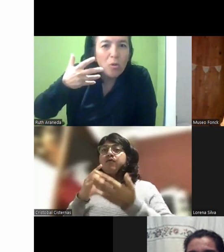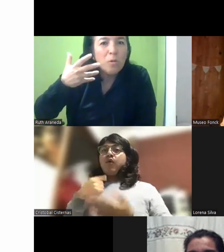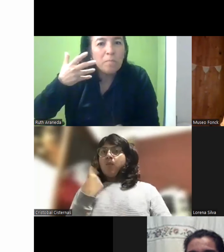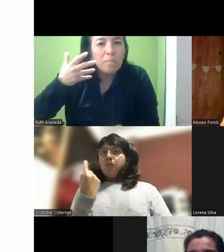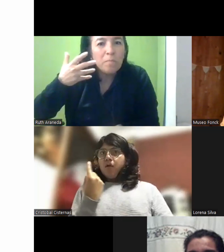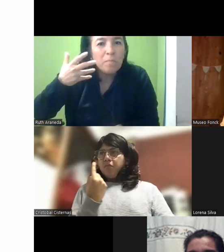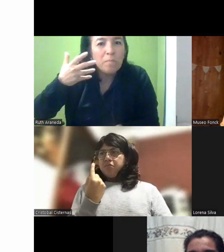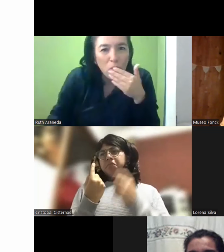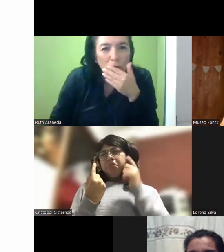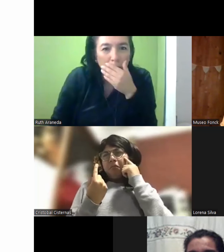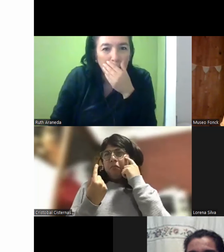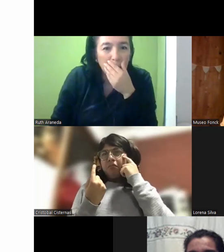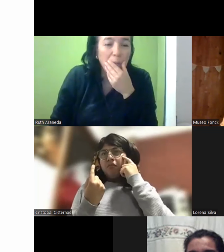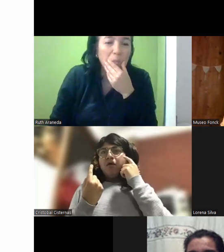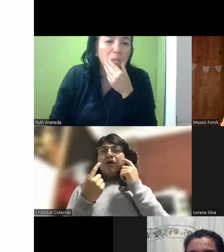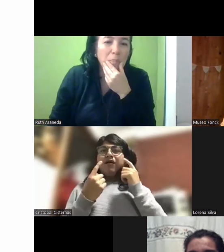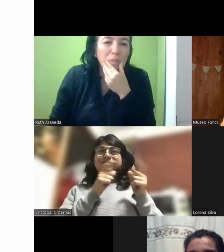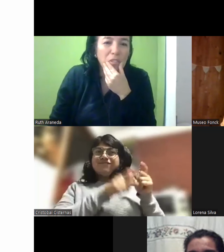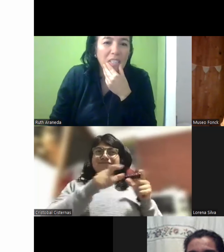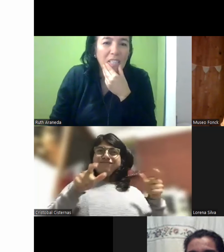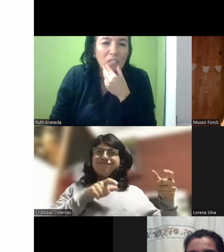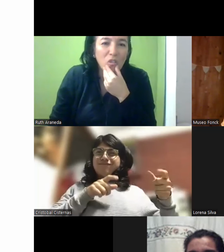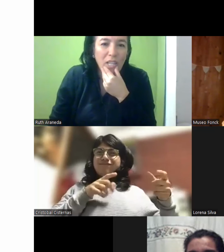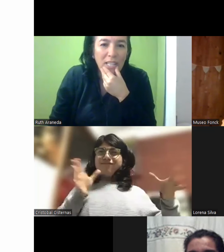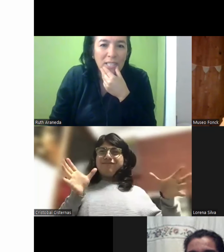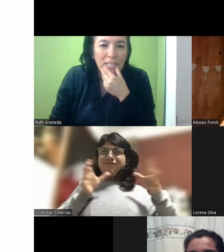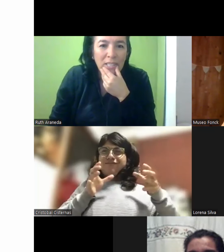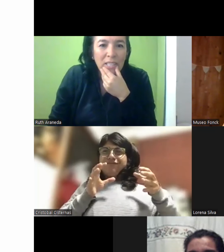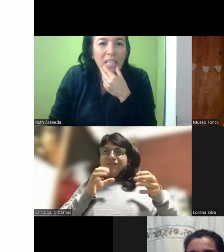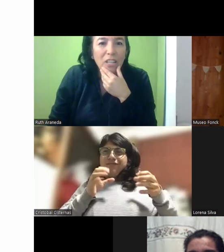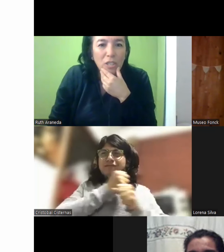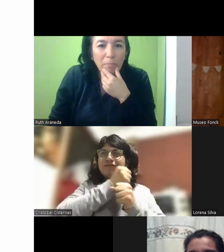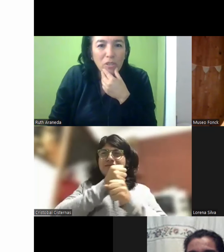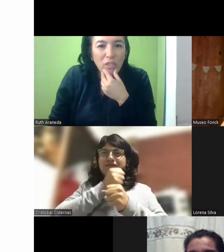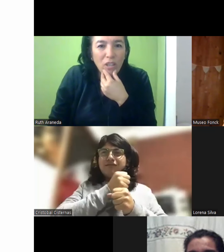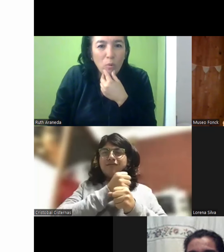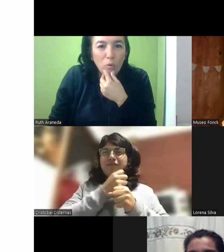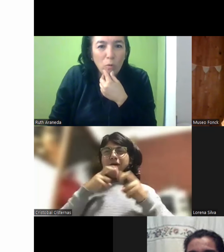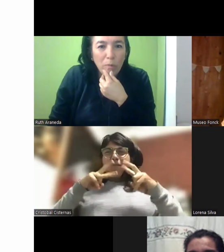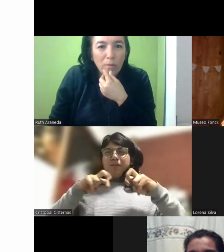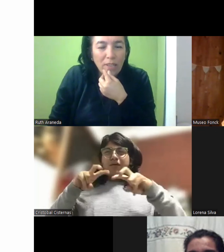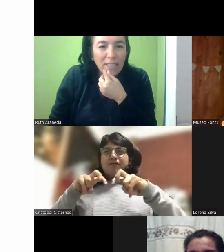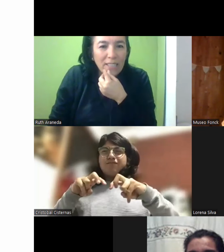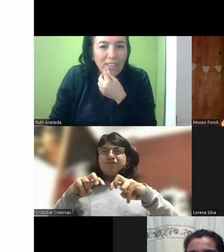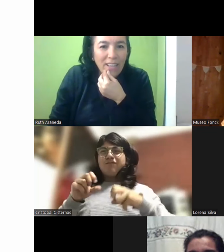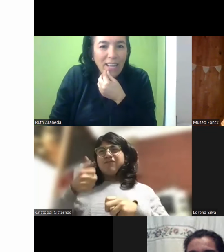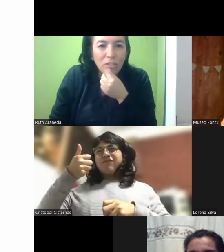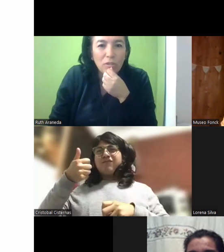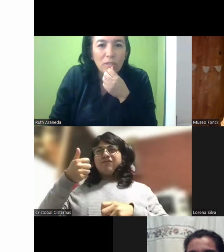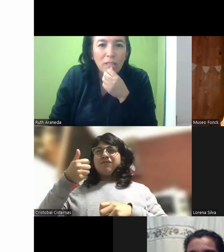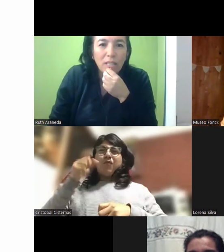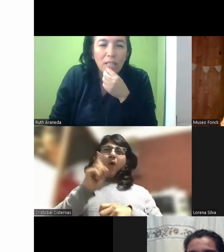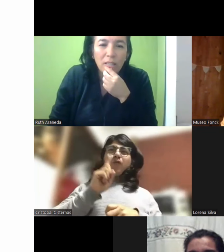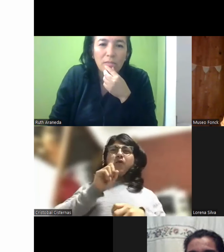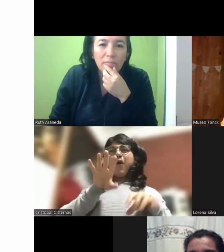eso? ¿Cómo se desarrolla? Por ejemplo, si una persona está Ujú, sola y hay otras personas, un grupo que están